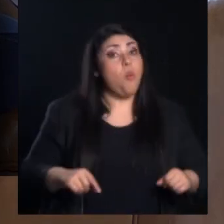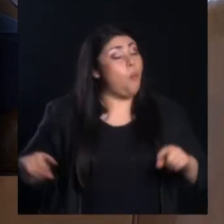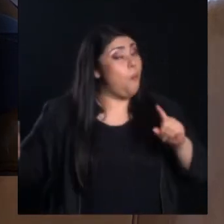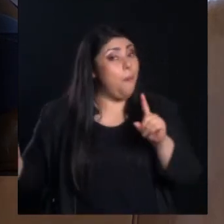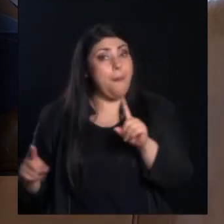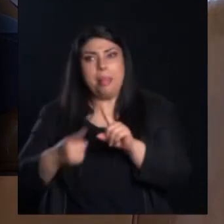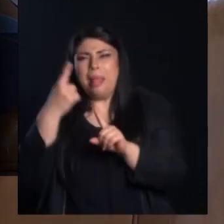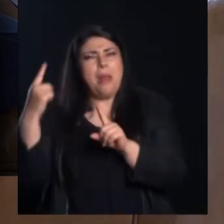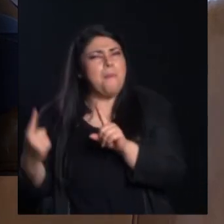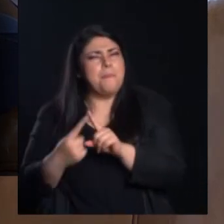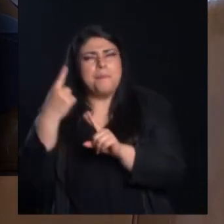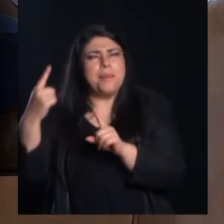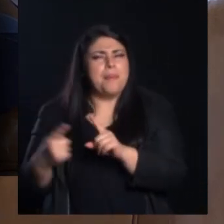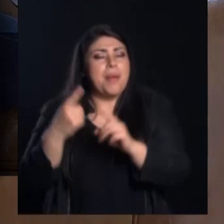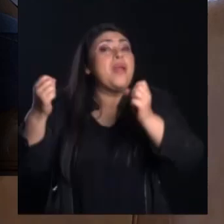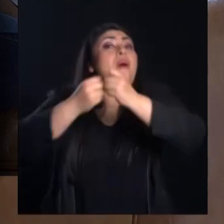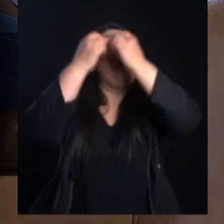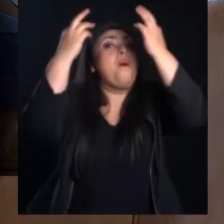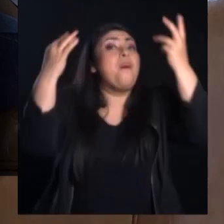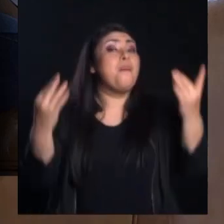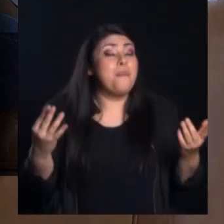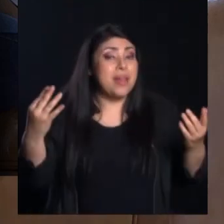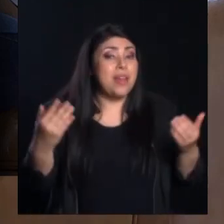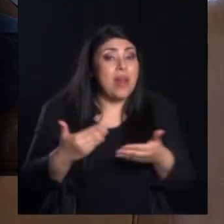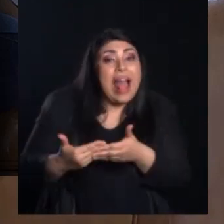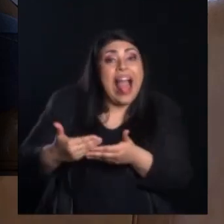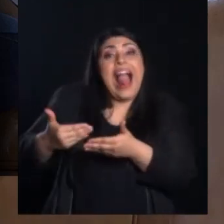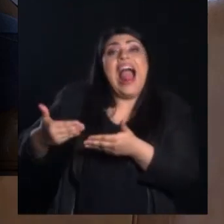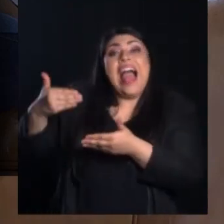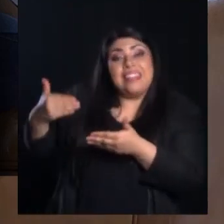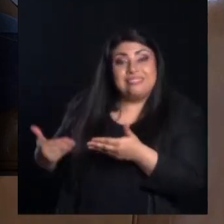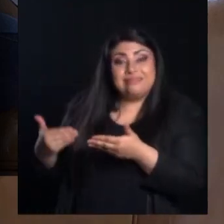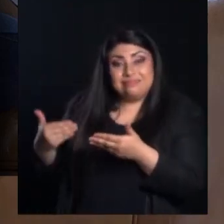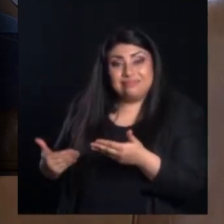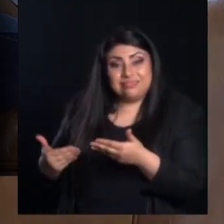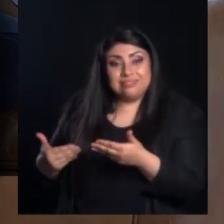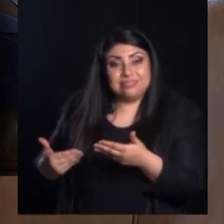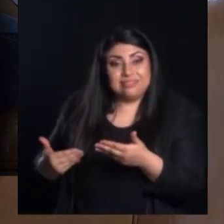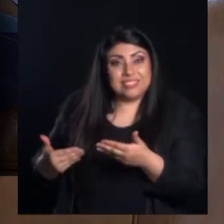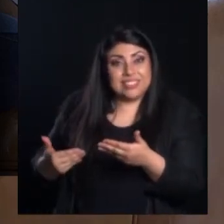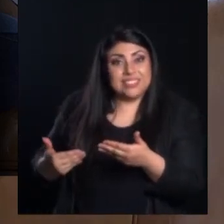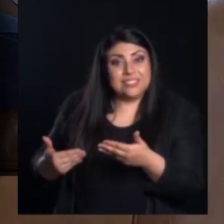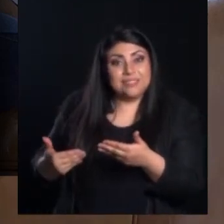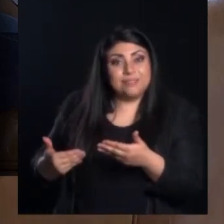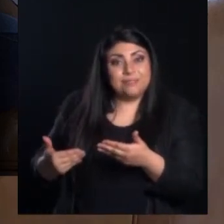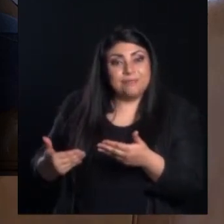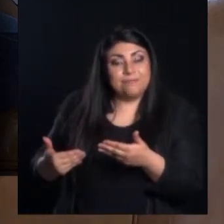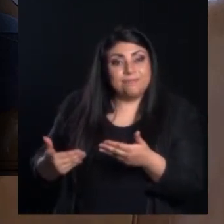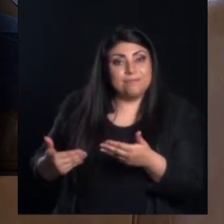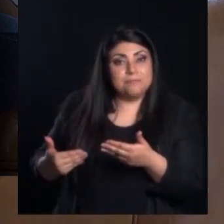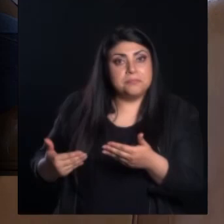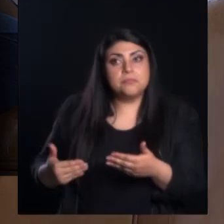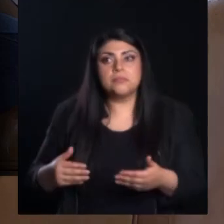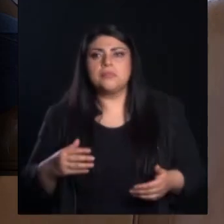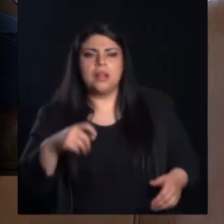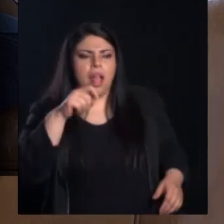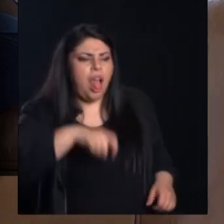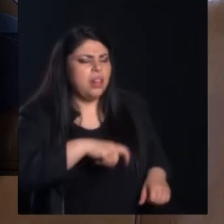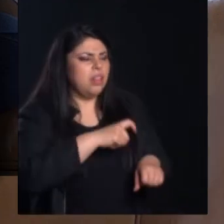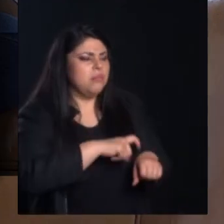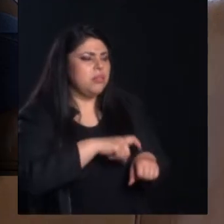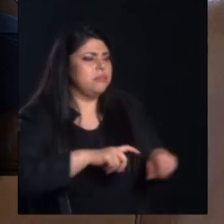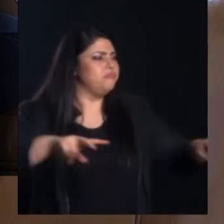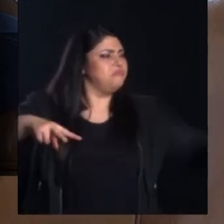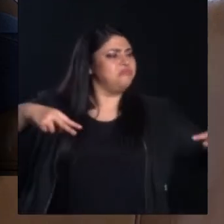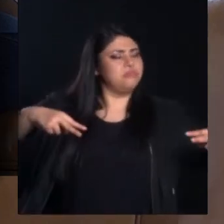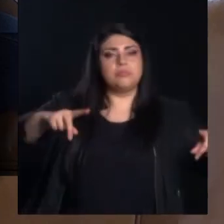milagros que jesús hizo antes de de ser visibles antes que eligiera en el tiempo para que todo el mundo vea mis